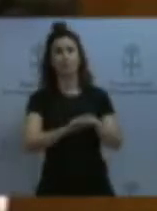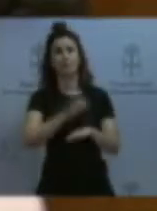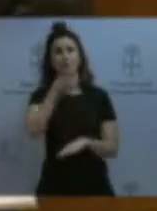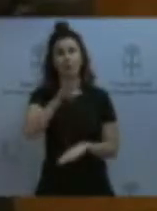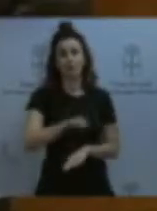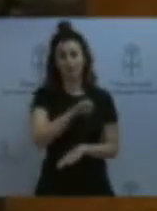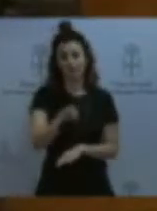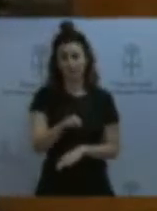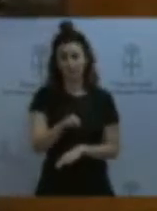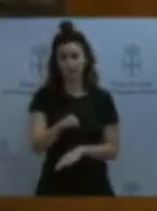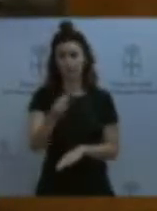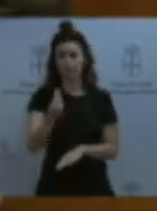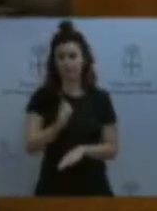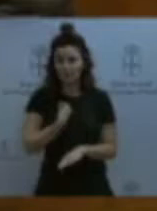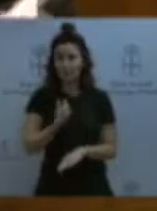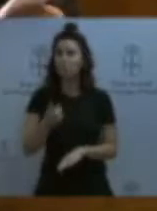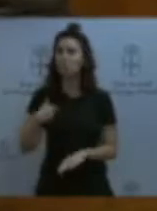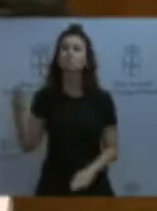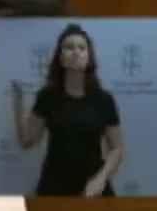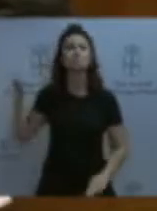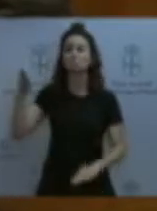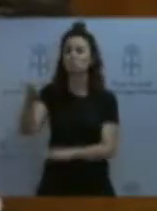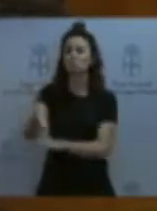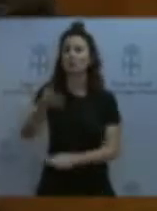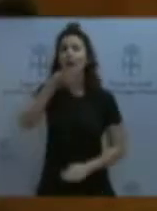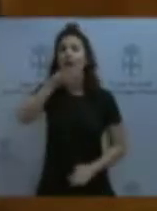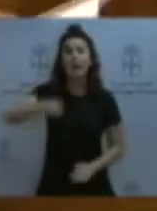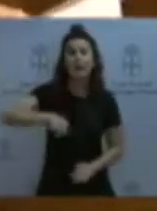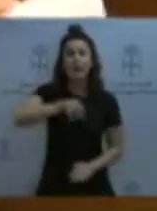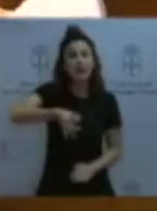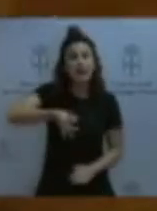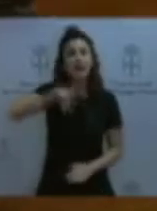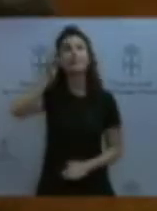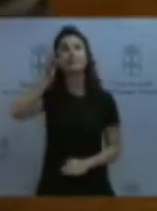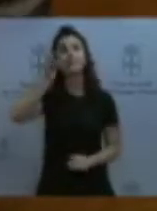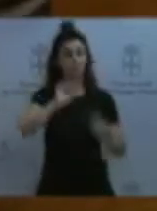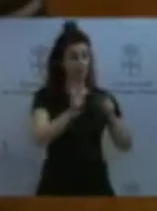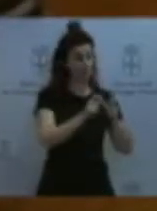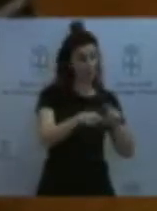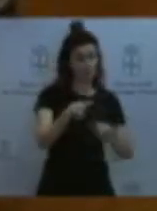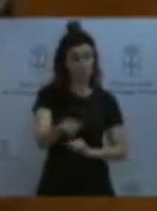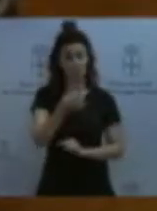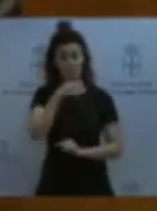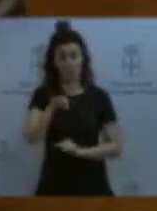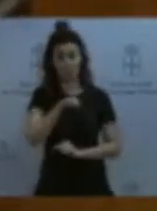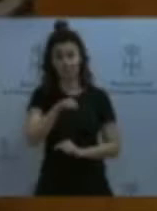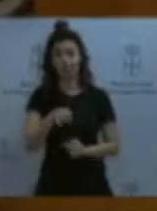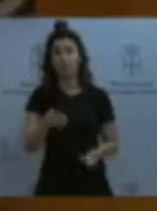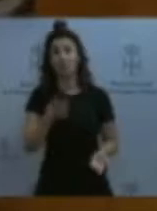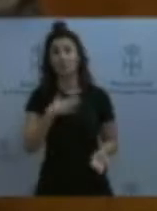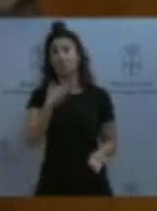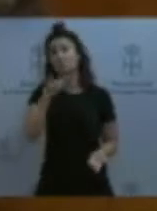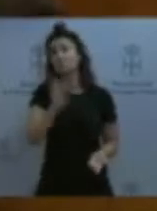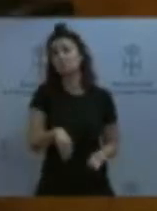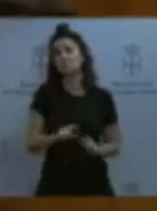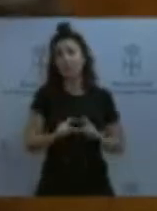a tomar un café después de una reunión y no tenía ningún interés en reunirme con ese ciudadano que le informa